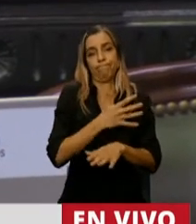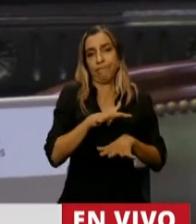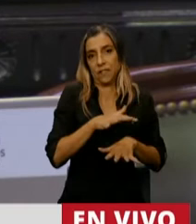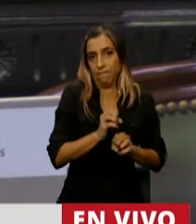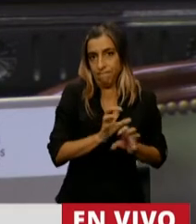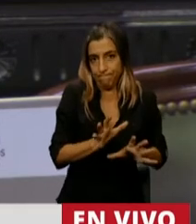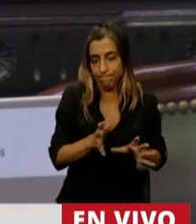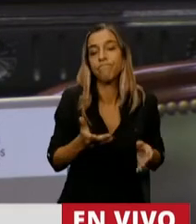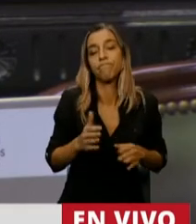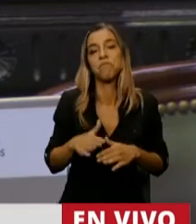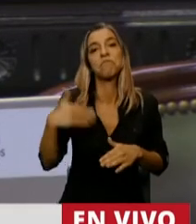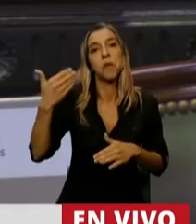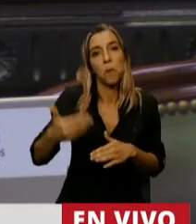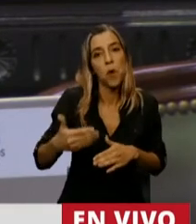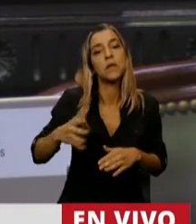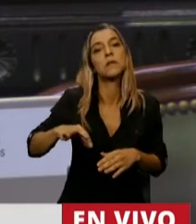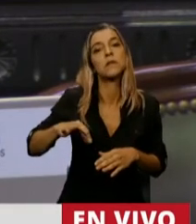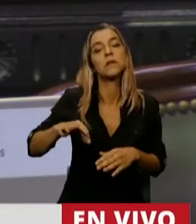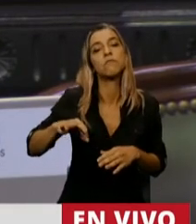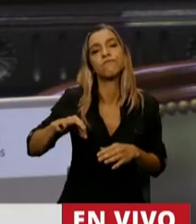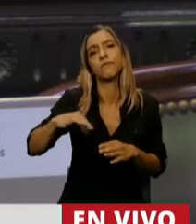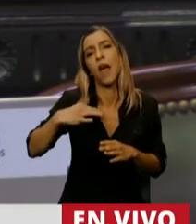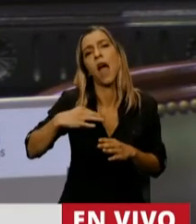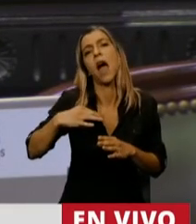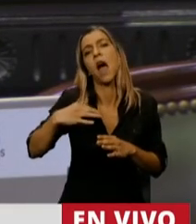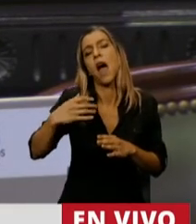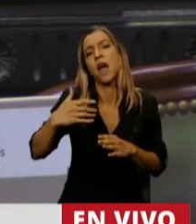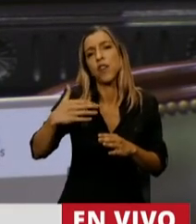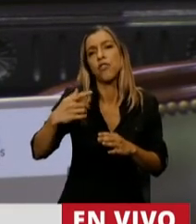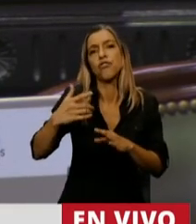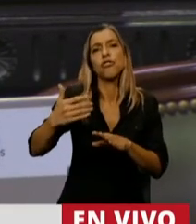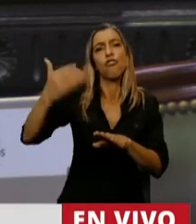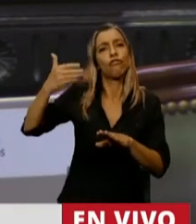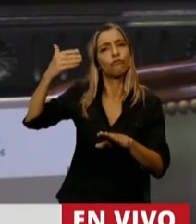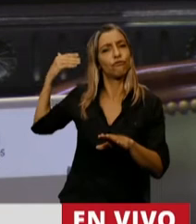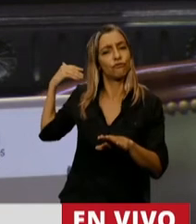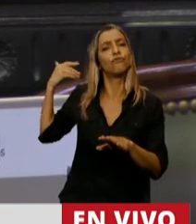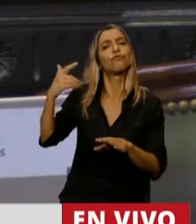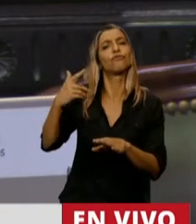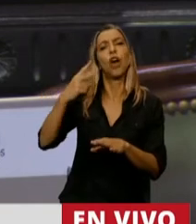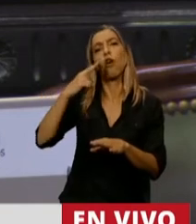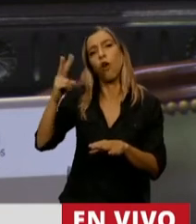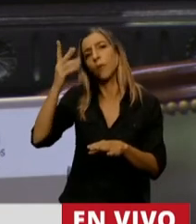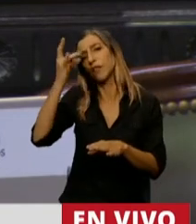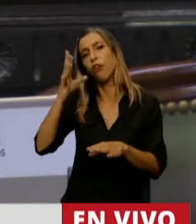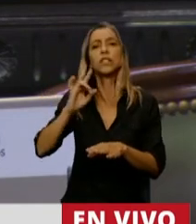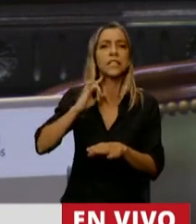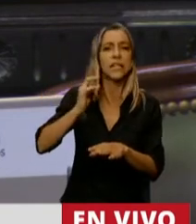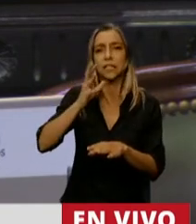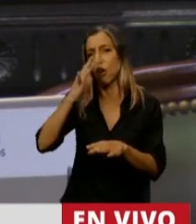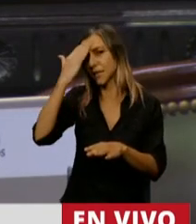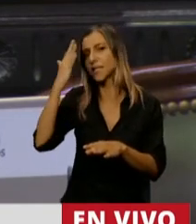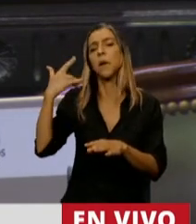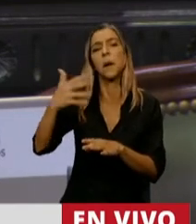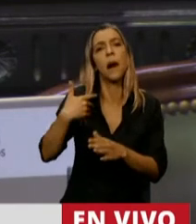acompañar proyectos de presupuesto durante el 2012, 2013, 2014, 2015 y, por supuesto, los proyectos que